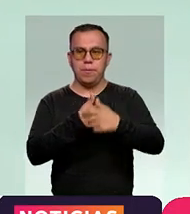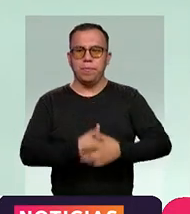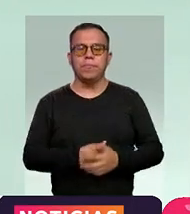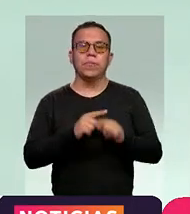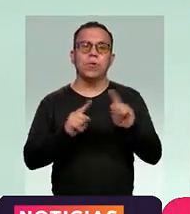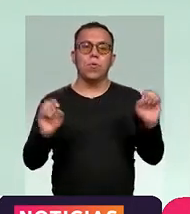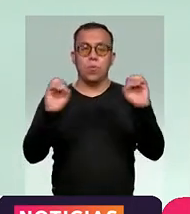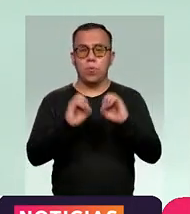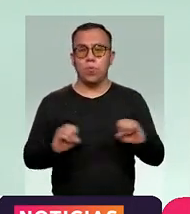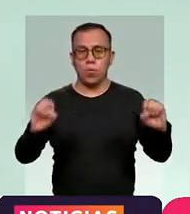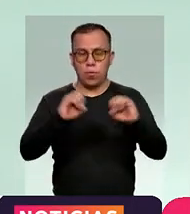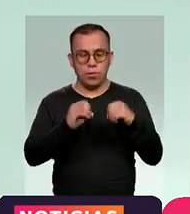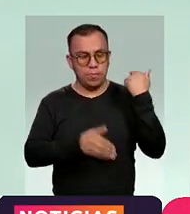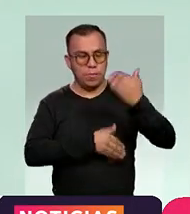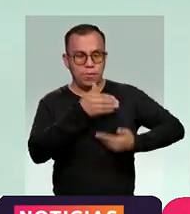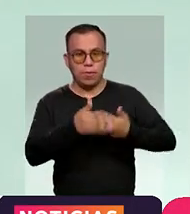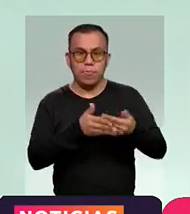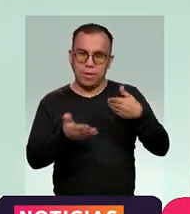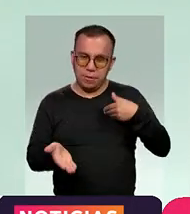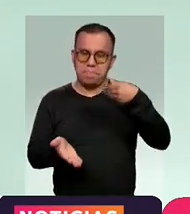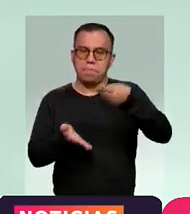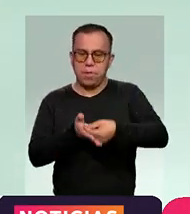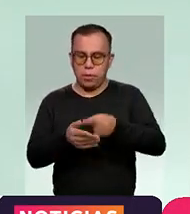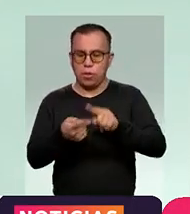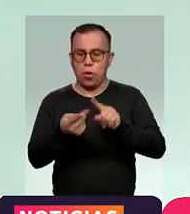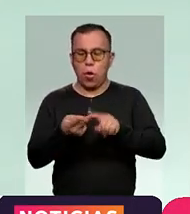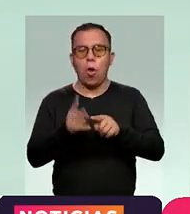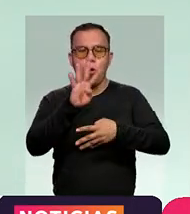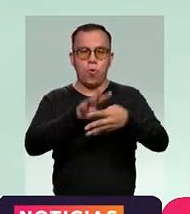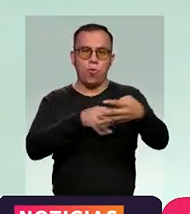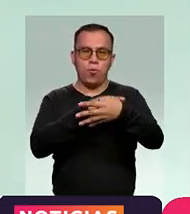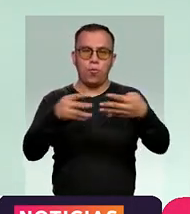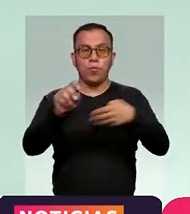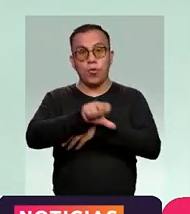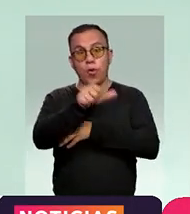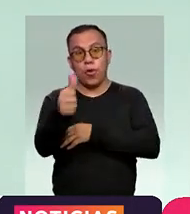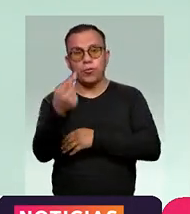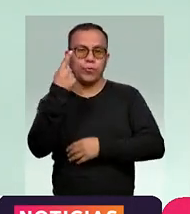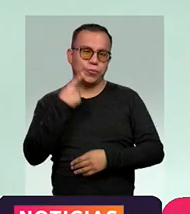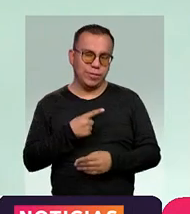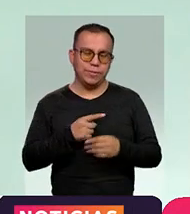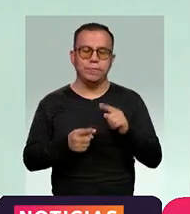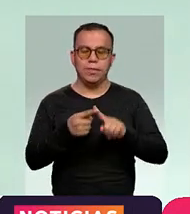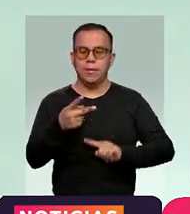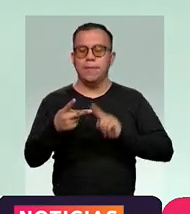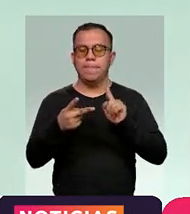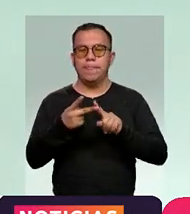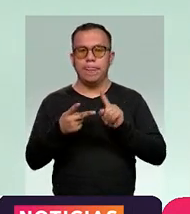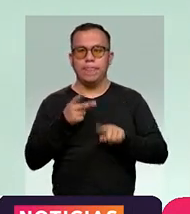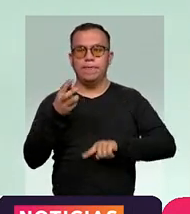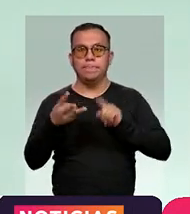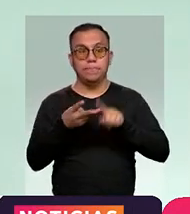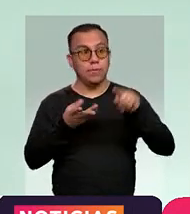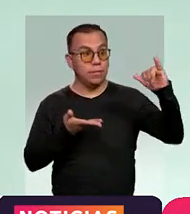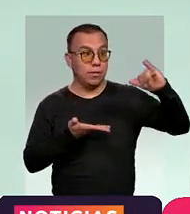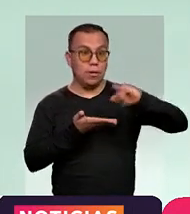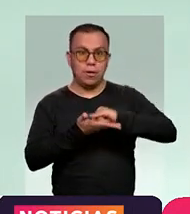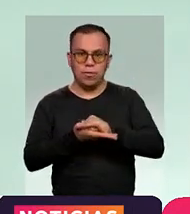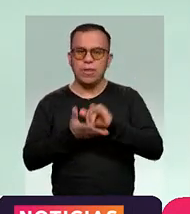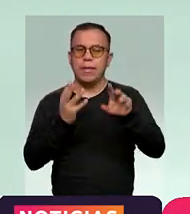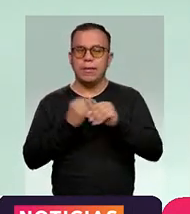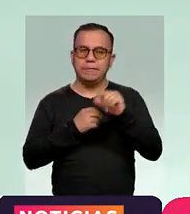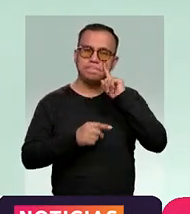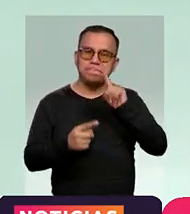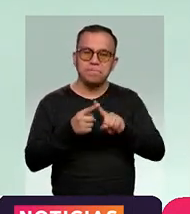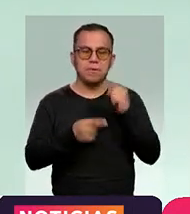o un reintegro del dinero o una reprogramación. Dos, por parte de la Aeronáutica Civil, les